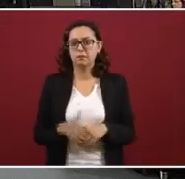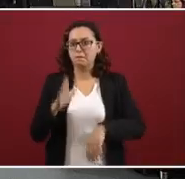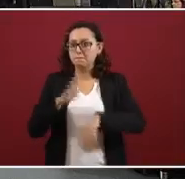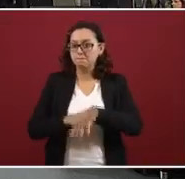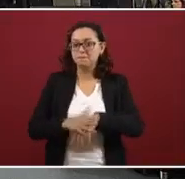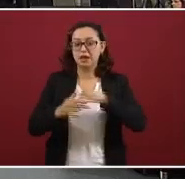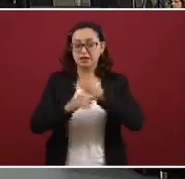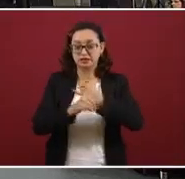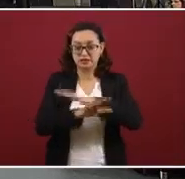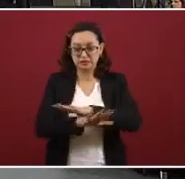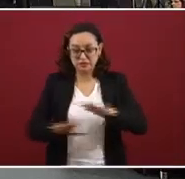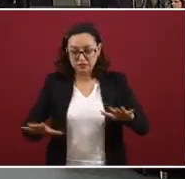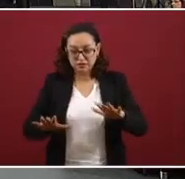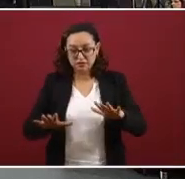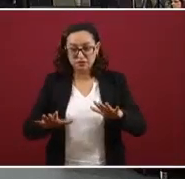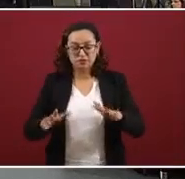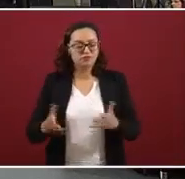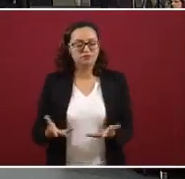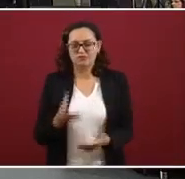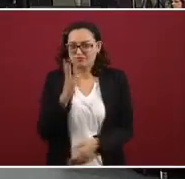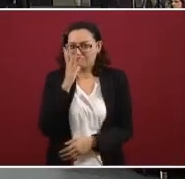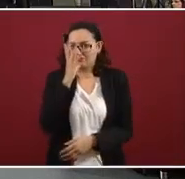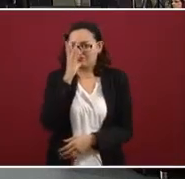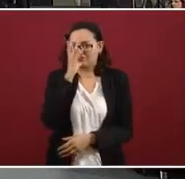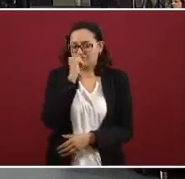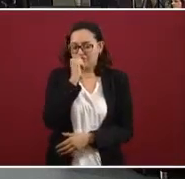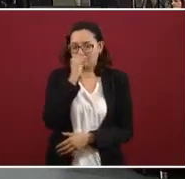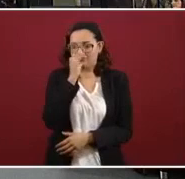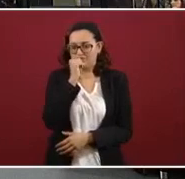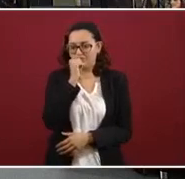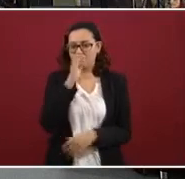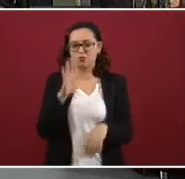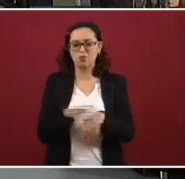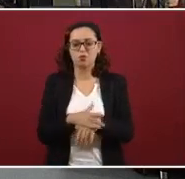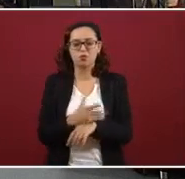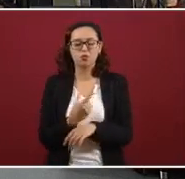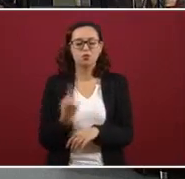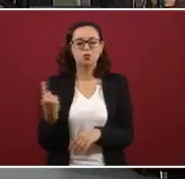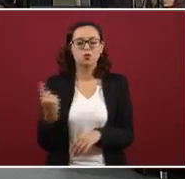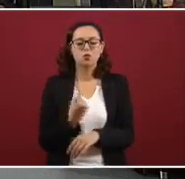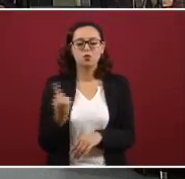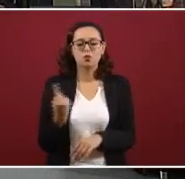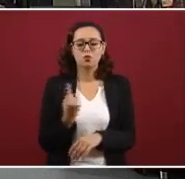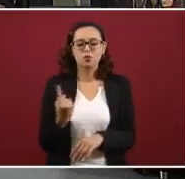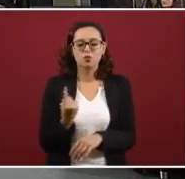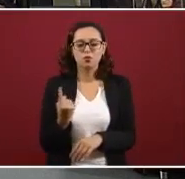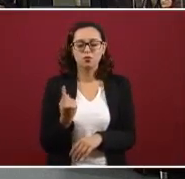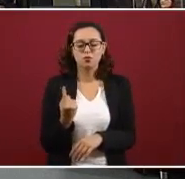decir más sobre este tema porque